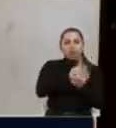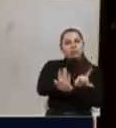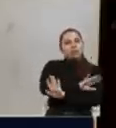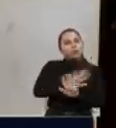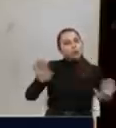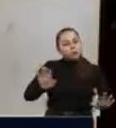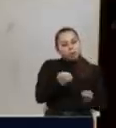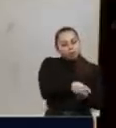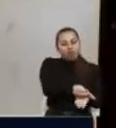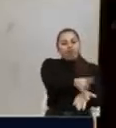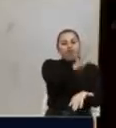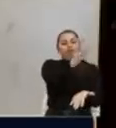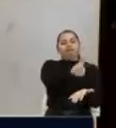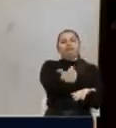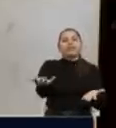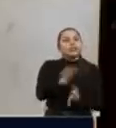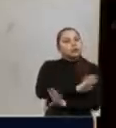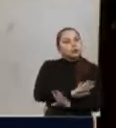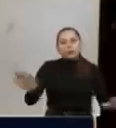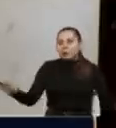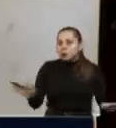sigan enriqueciendo,